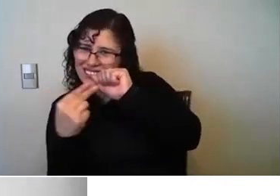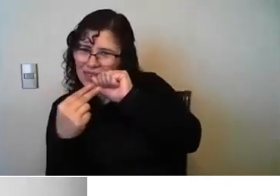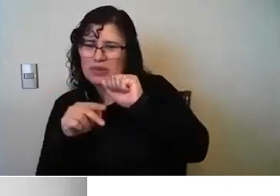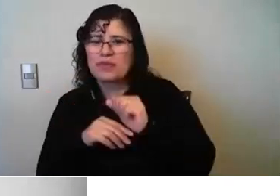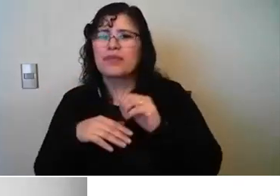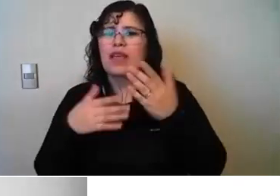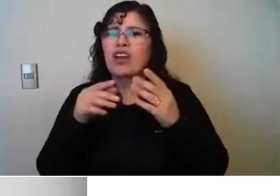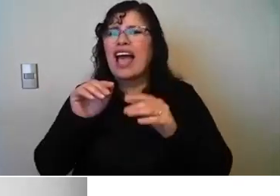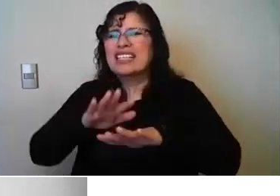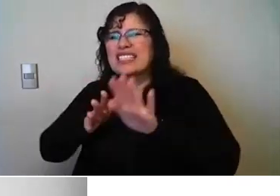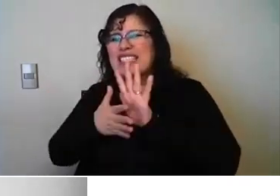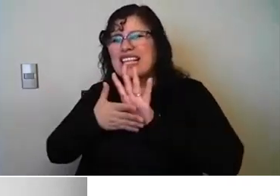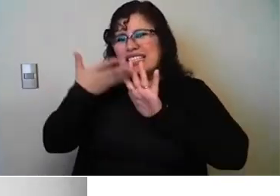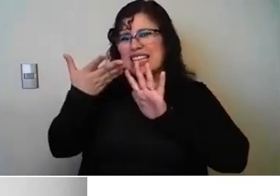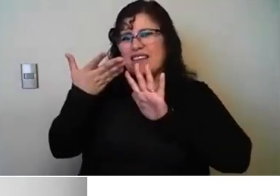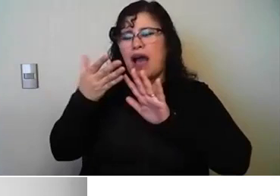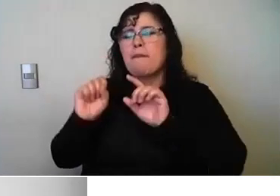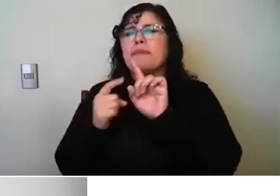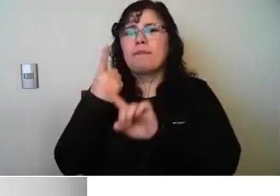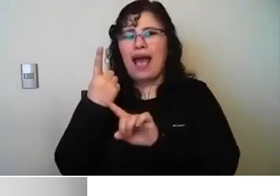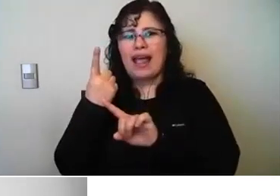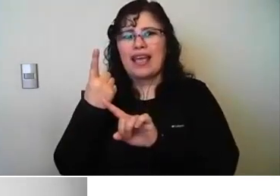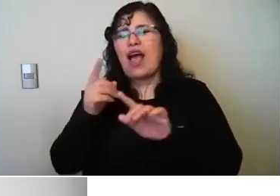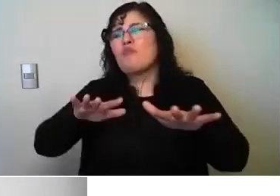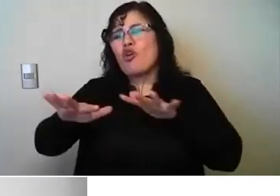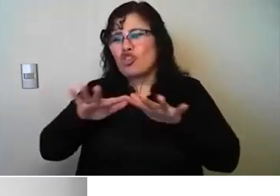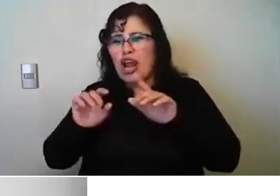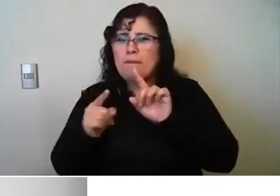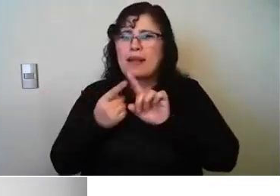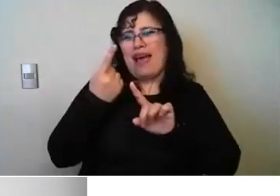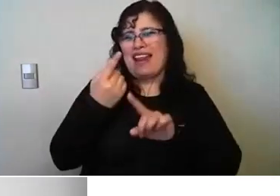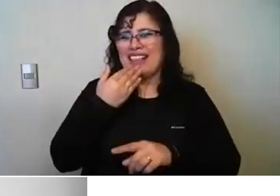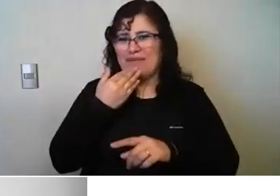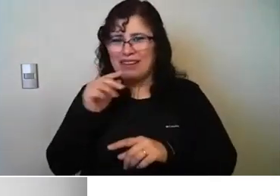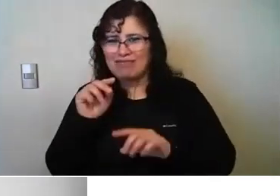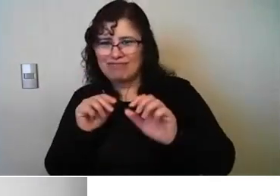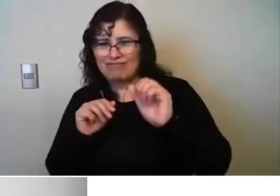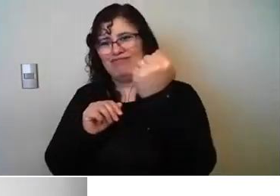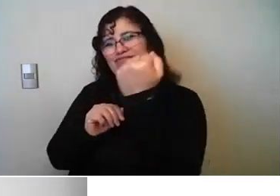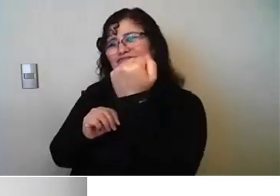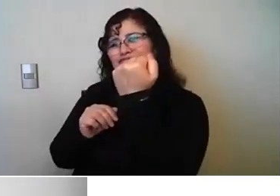primaria. Hay otras áreas asociadas a la parte del lóbulo frontal,